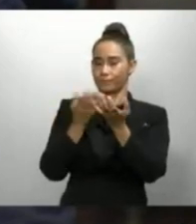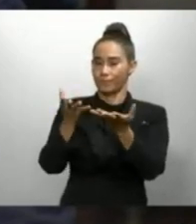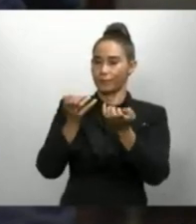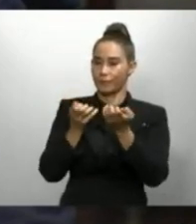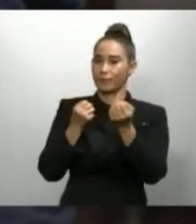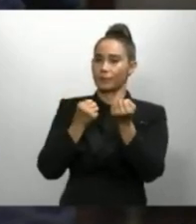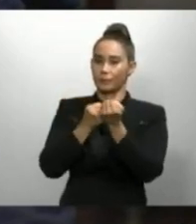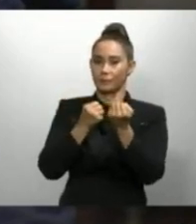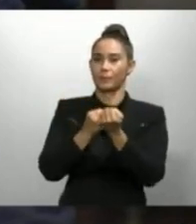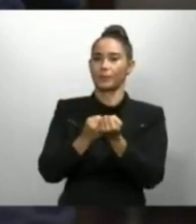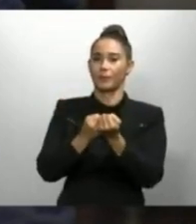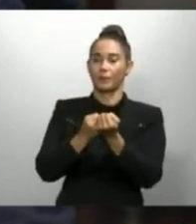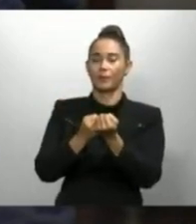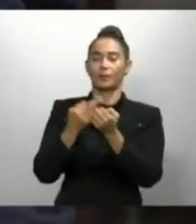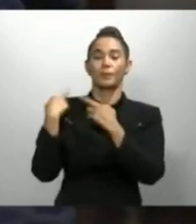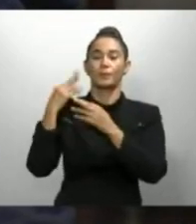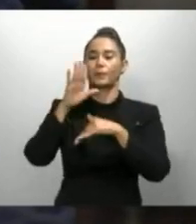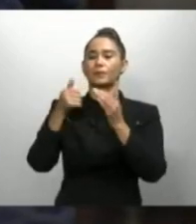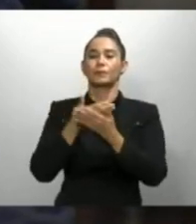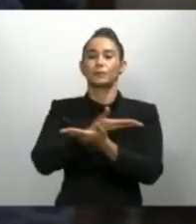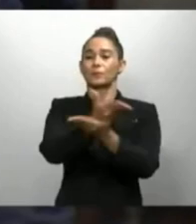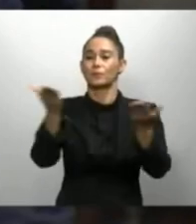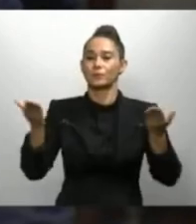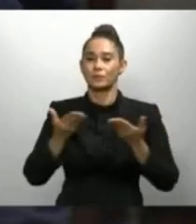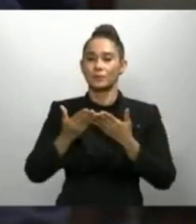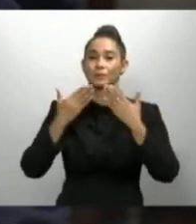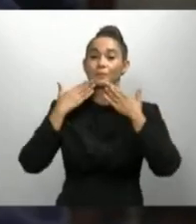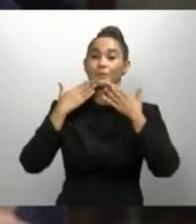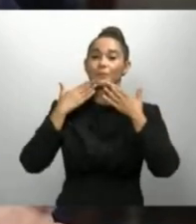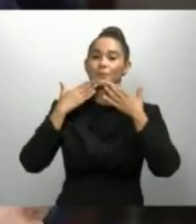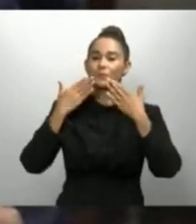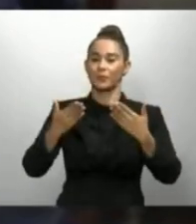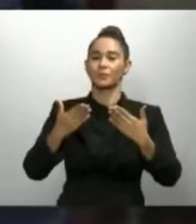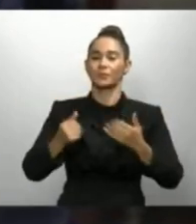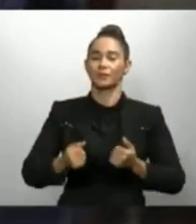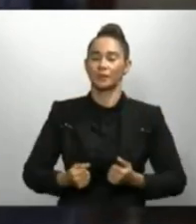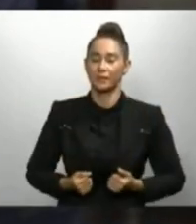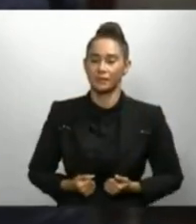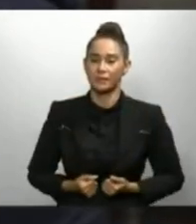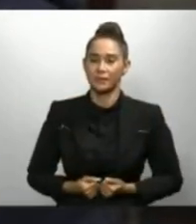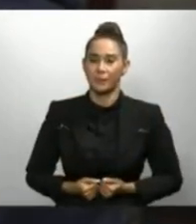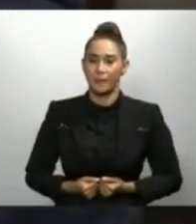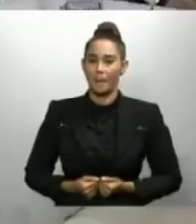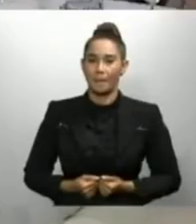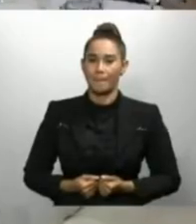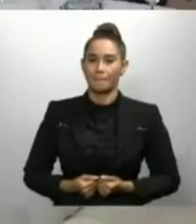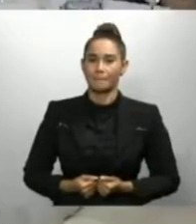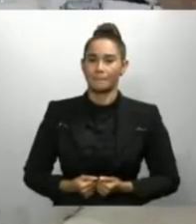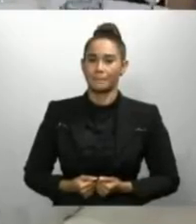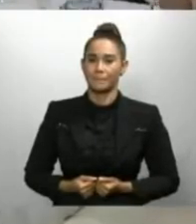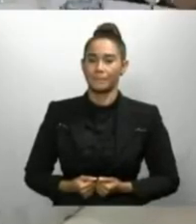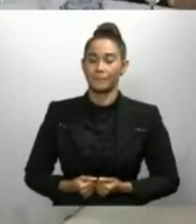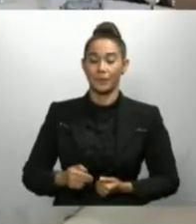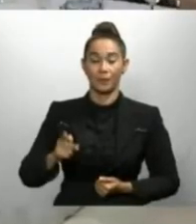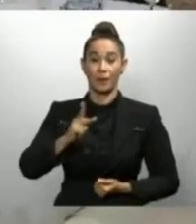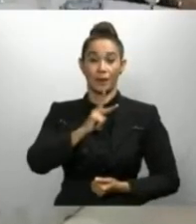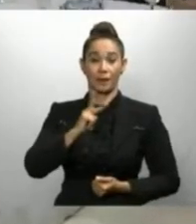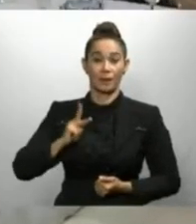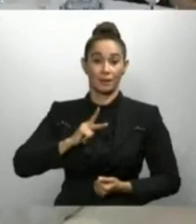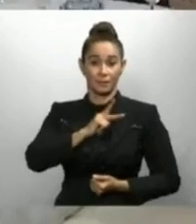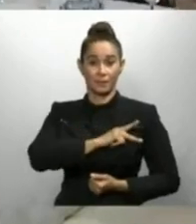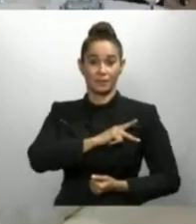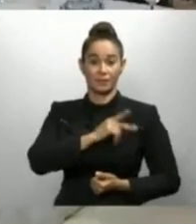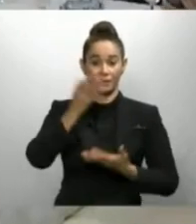entonces con todos y todas ustedes. Muchas gracias. Y la vicepresidenta ahora